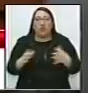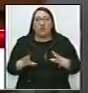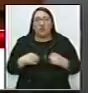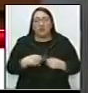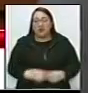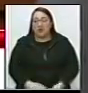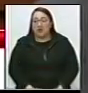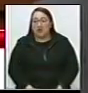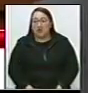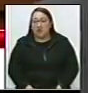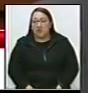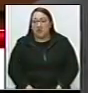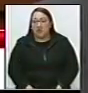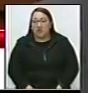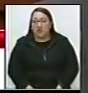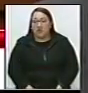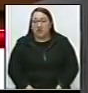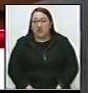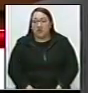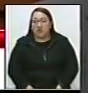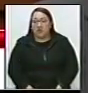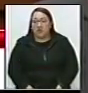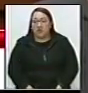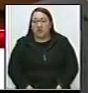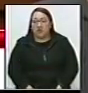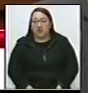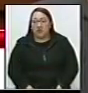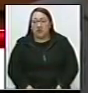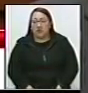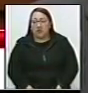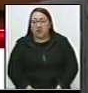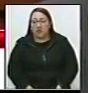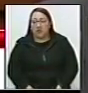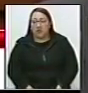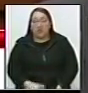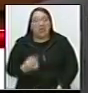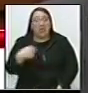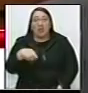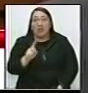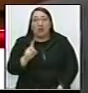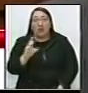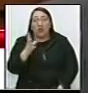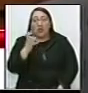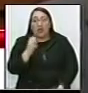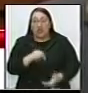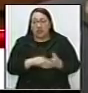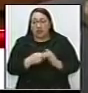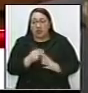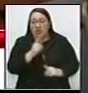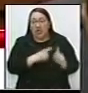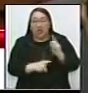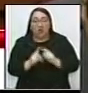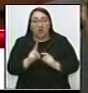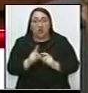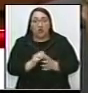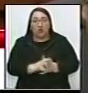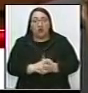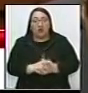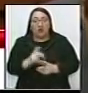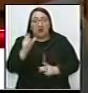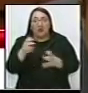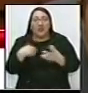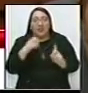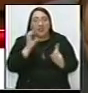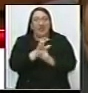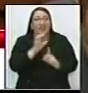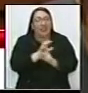aceptar. Ni tampoco, presidente, hay la pretensión que algunos termocéfalos pretenden